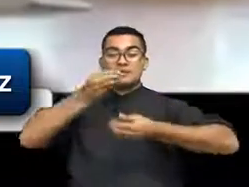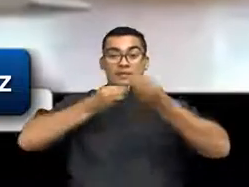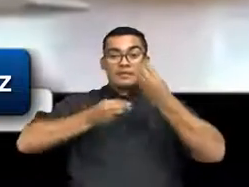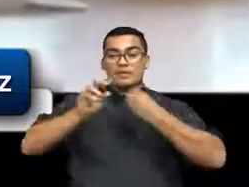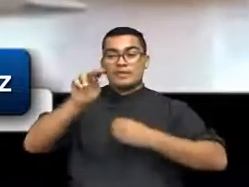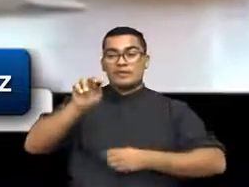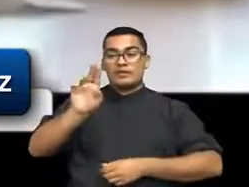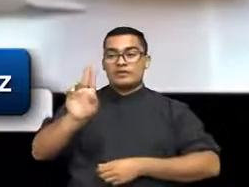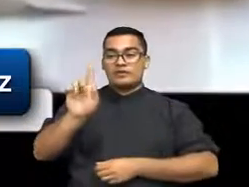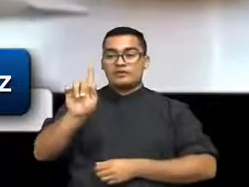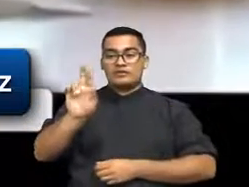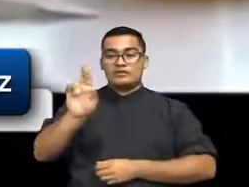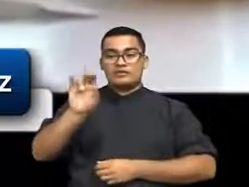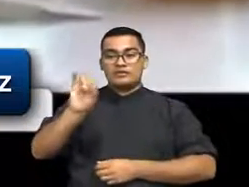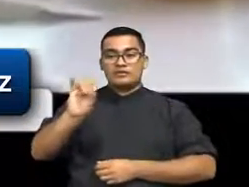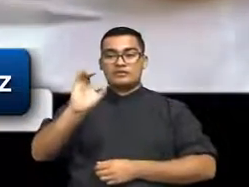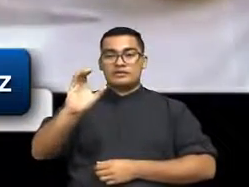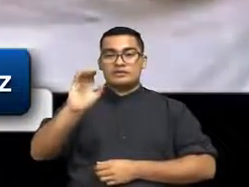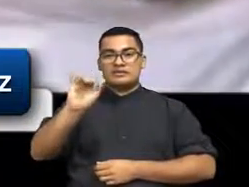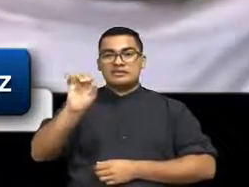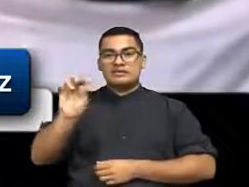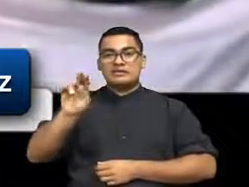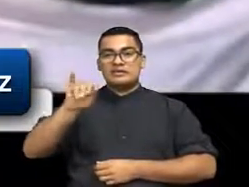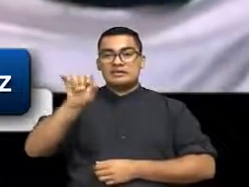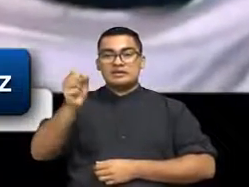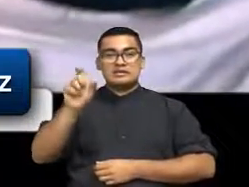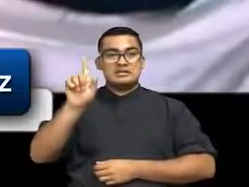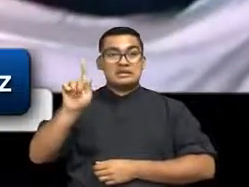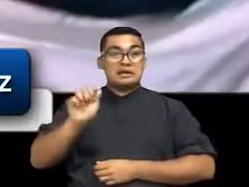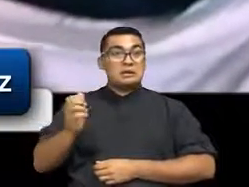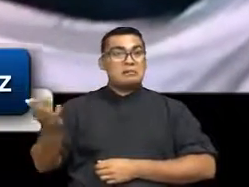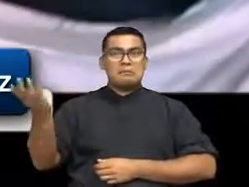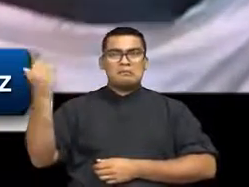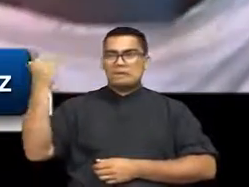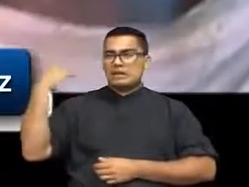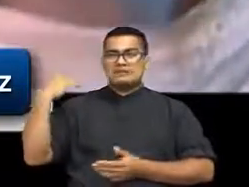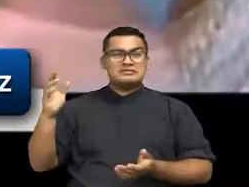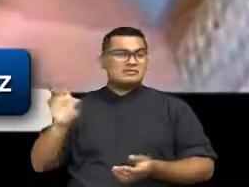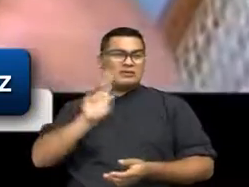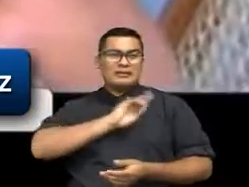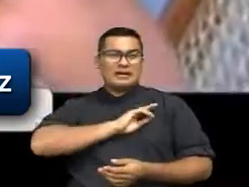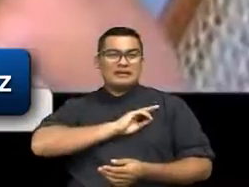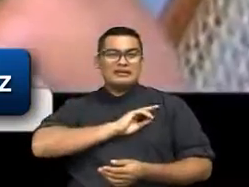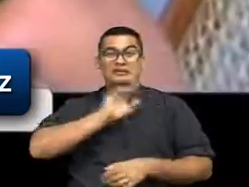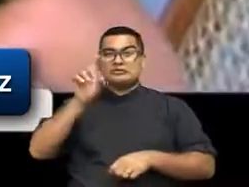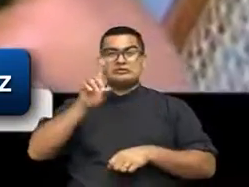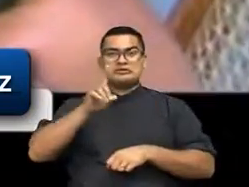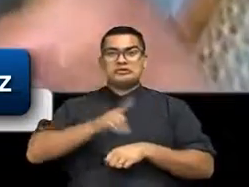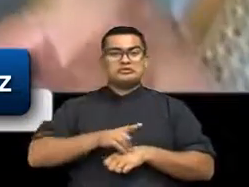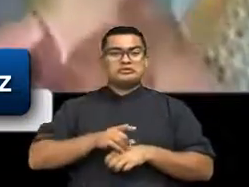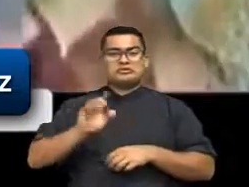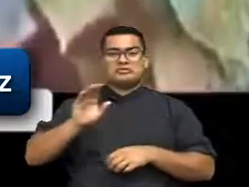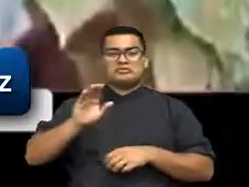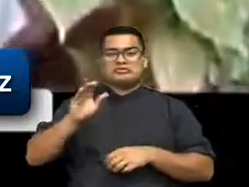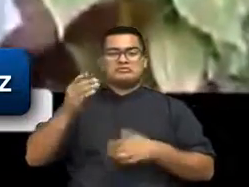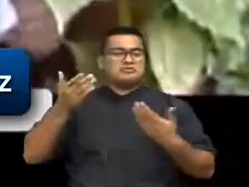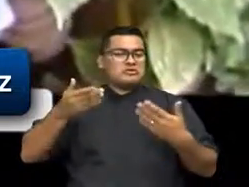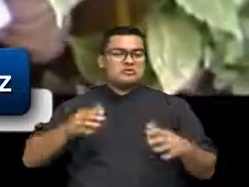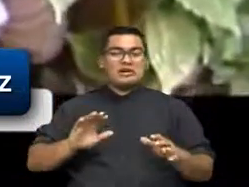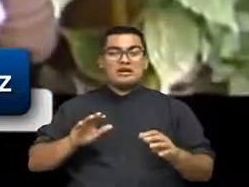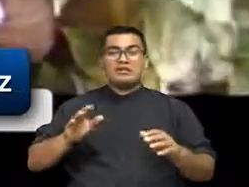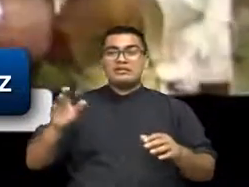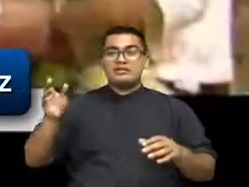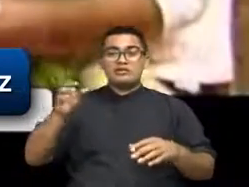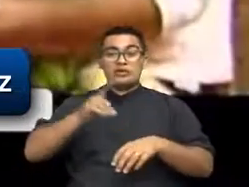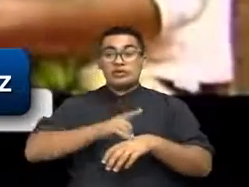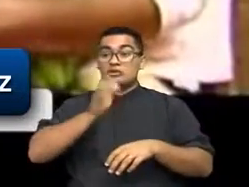iba al médico, al centro de salud, no había nutricionistas. Con costo estaba el médico general. No existían casi los